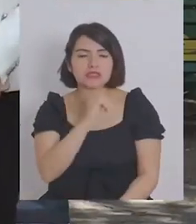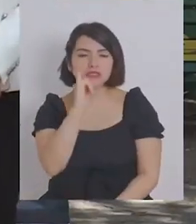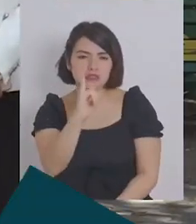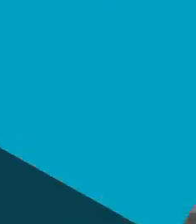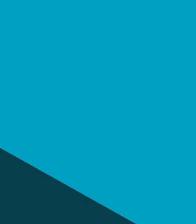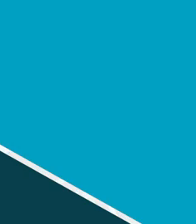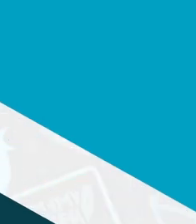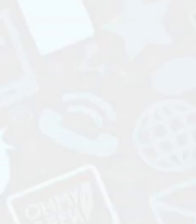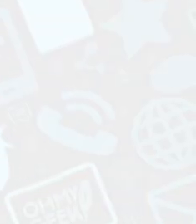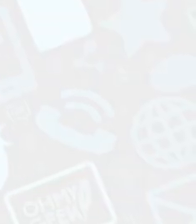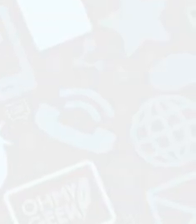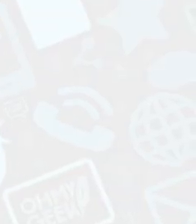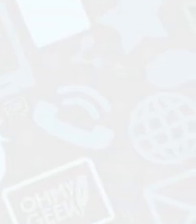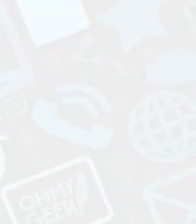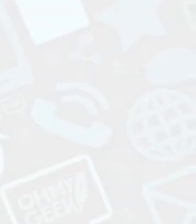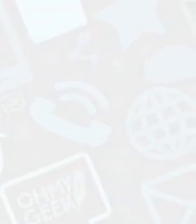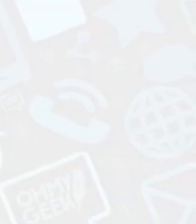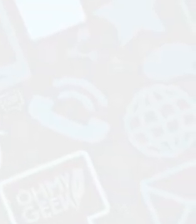estas vacunas